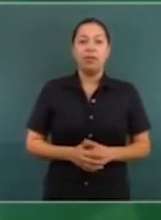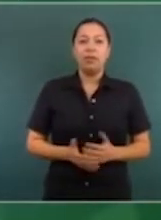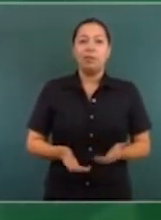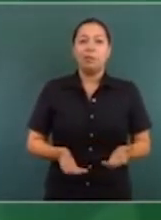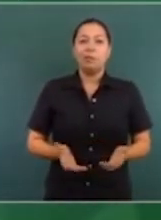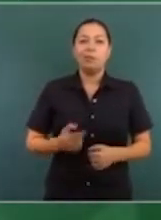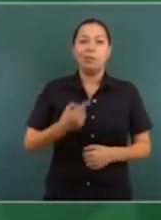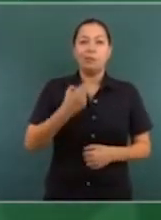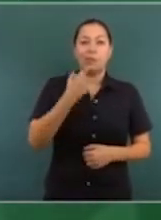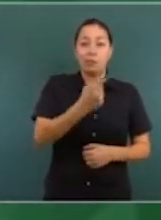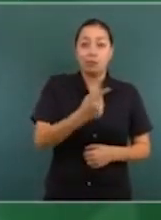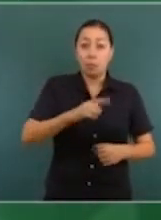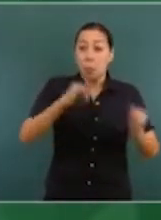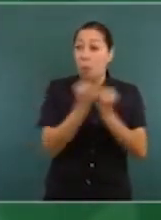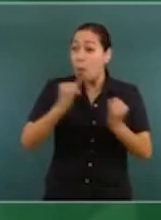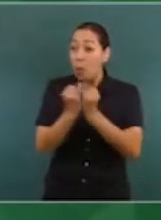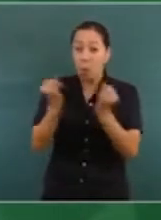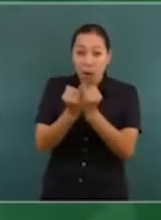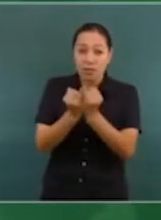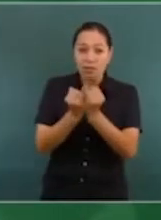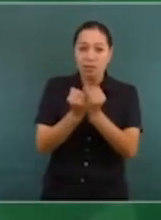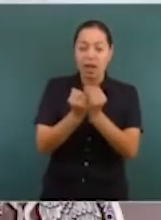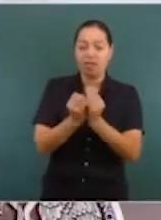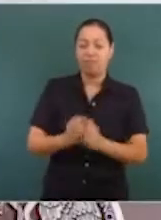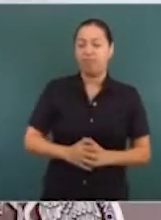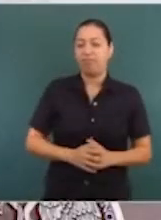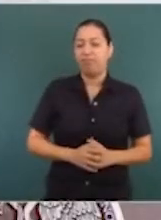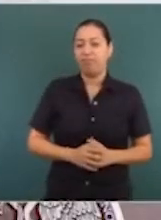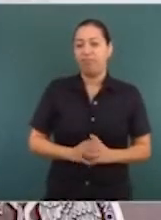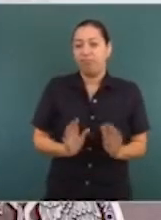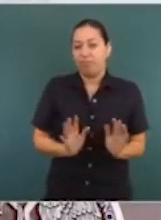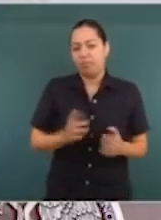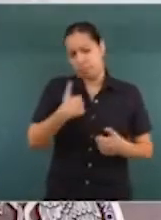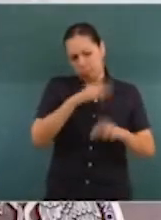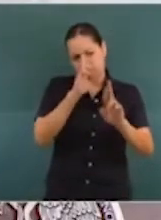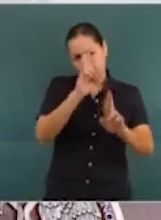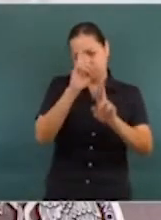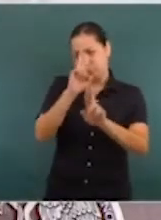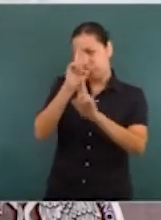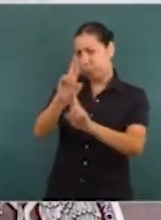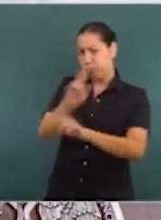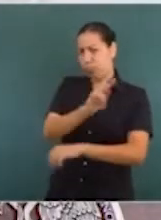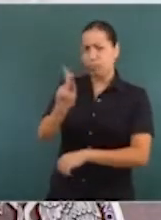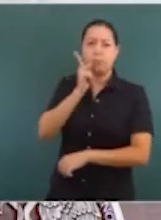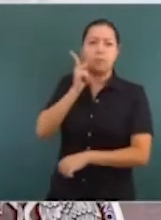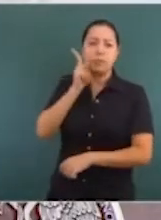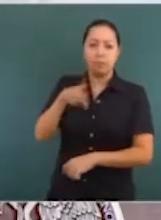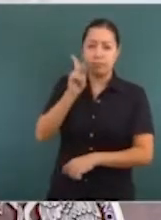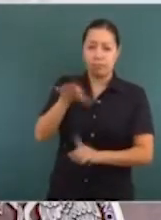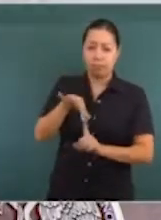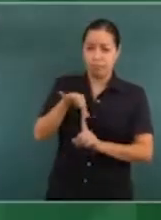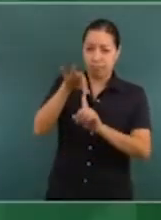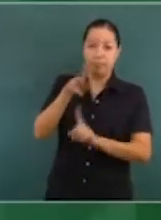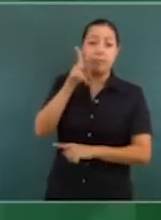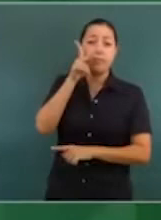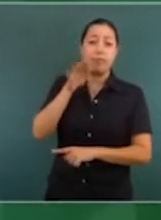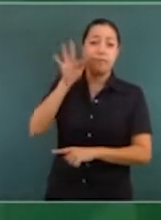No puedo decir lo mismo de todos, también lo expreso con mucho respeto. Papa